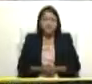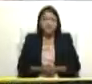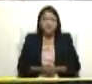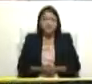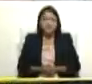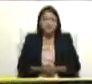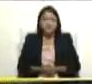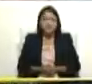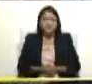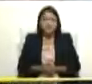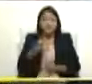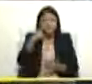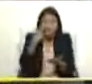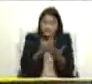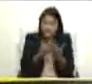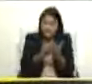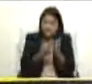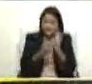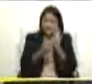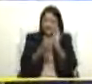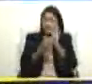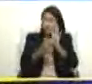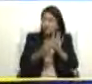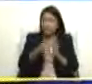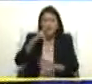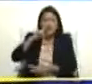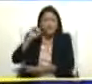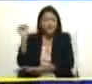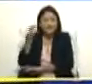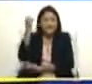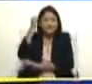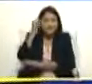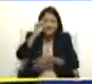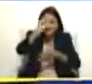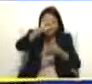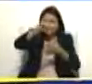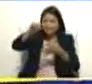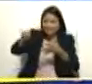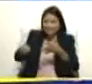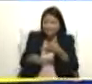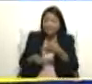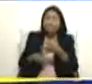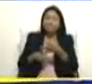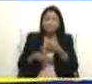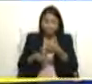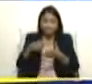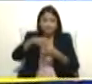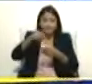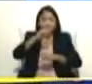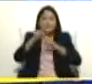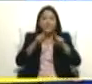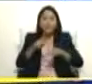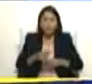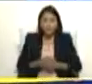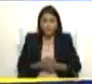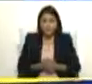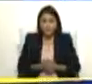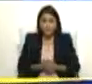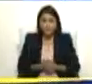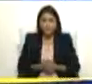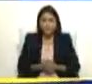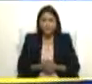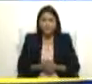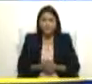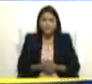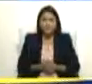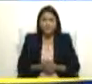Una evidente y abrumadora victoria del sí en este referendo consultivo por